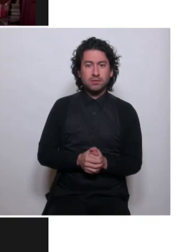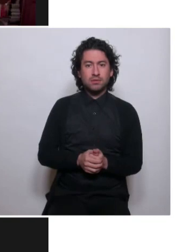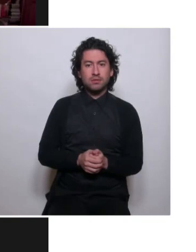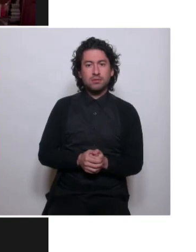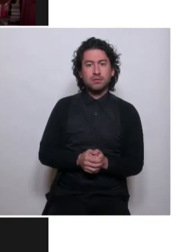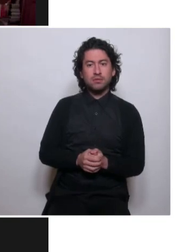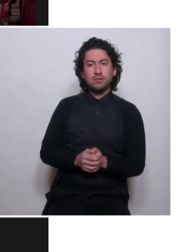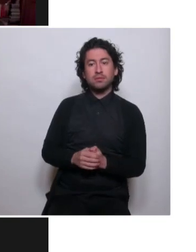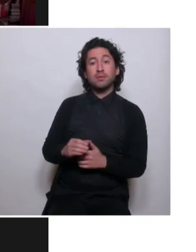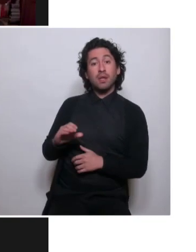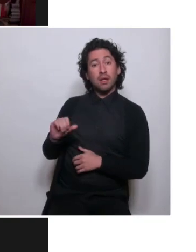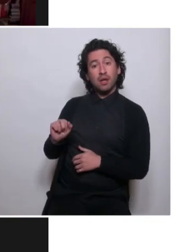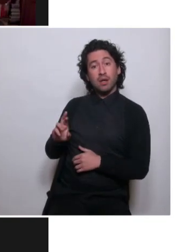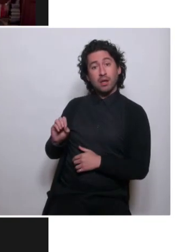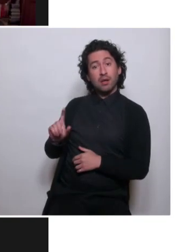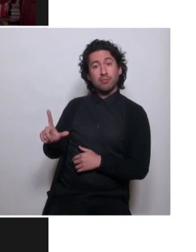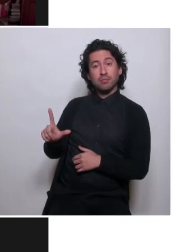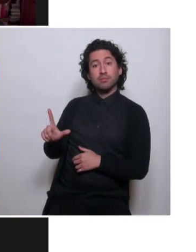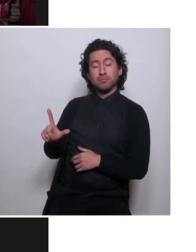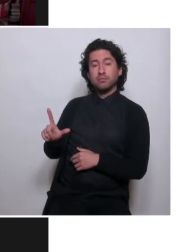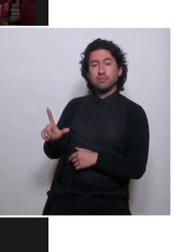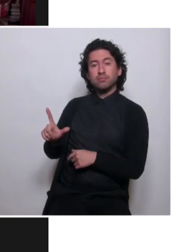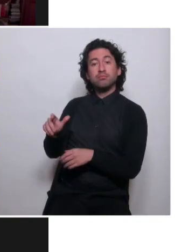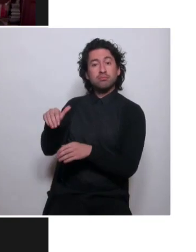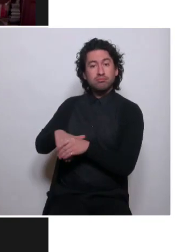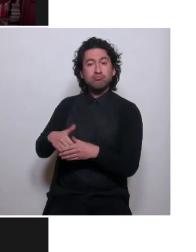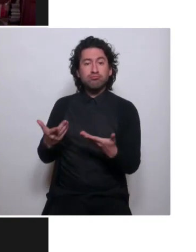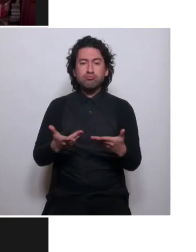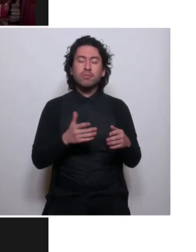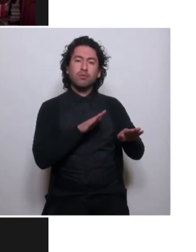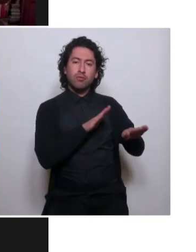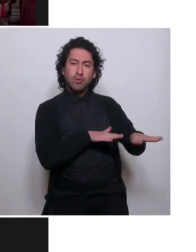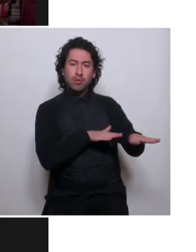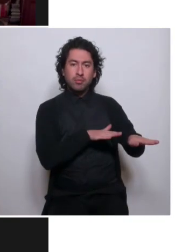Convencional Carol Baum, ¿cómo vota? A favor, señor secretario.